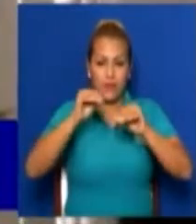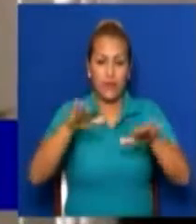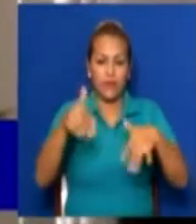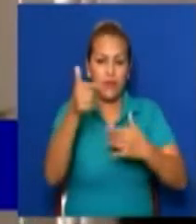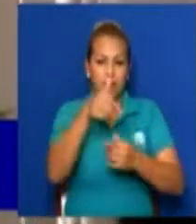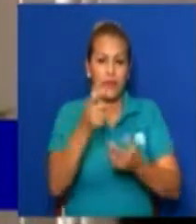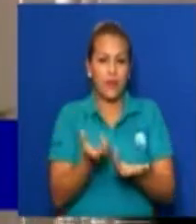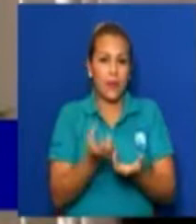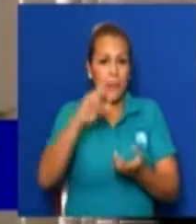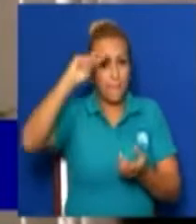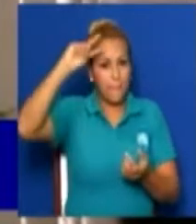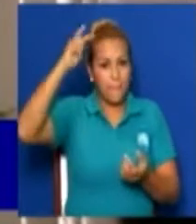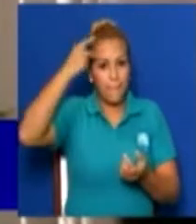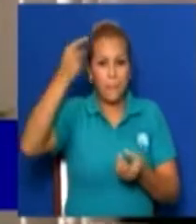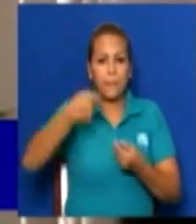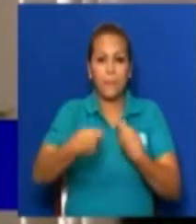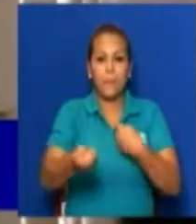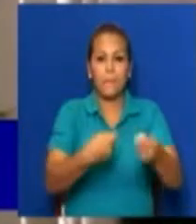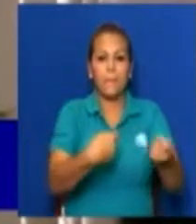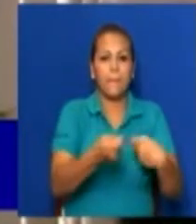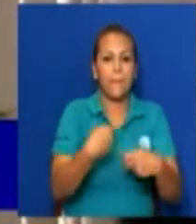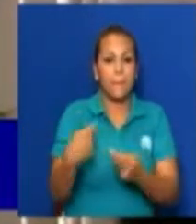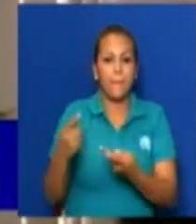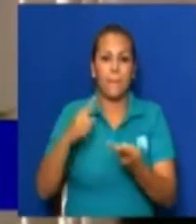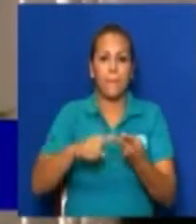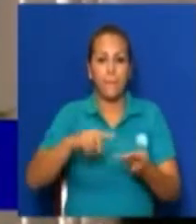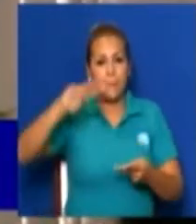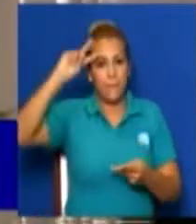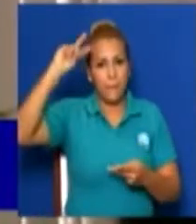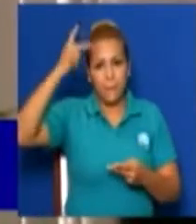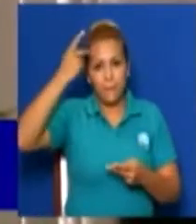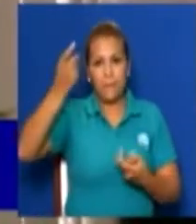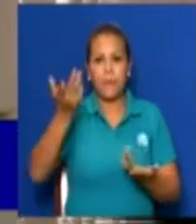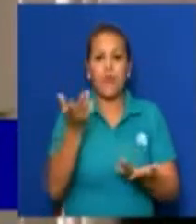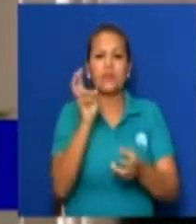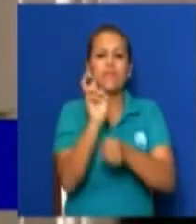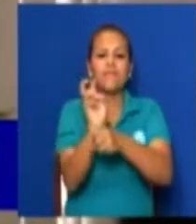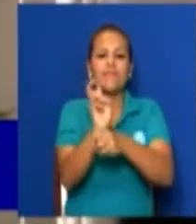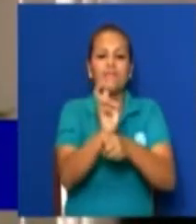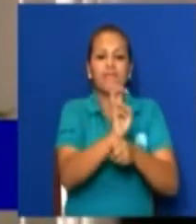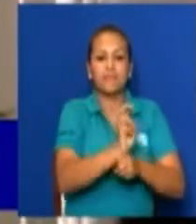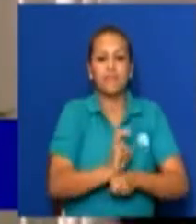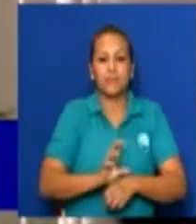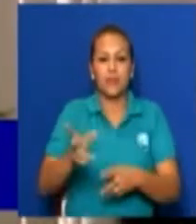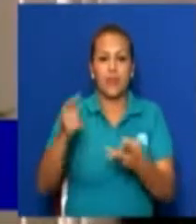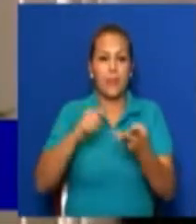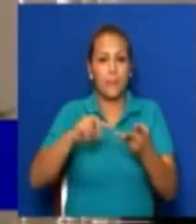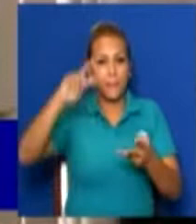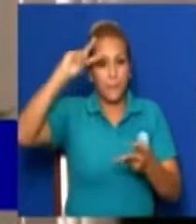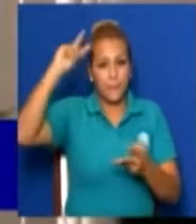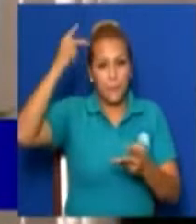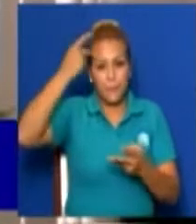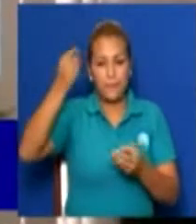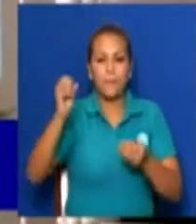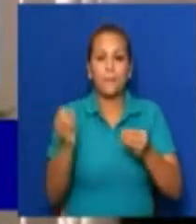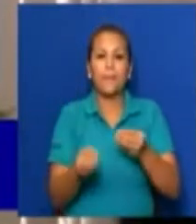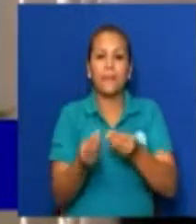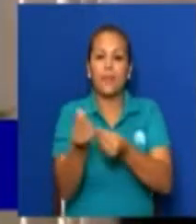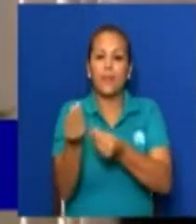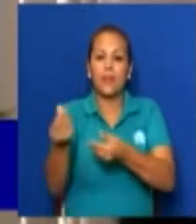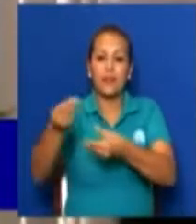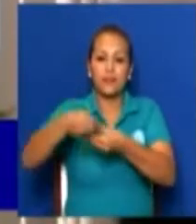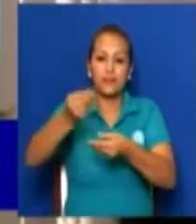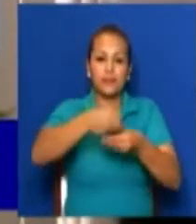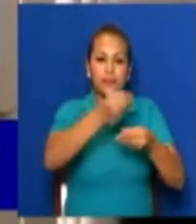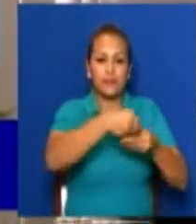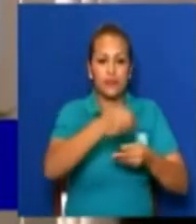las políticas comerciales del país, las políticas fiscales del país, las políticas de inversión, todas las